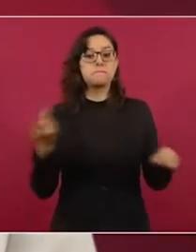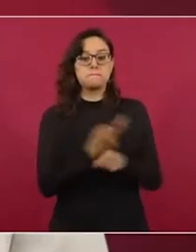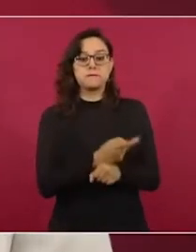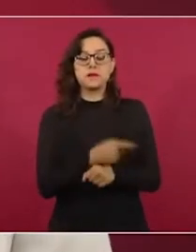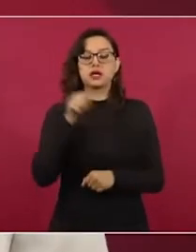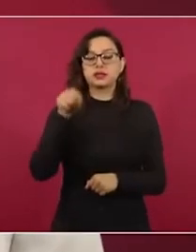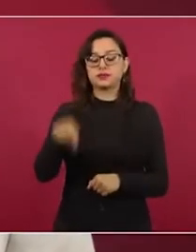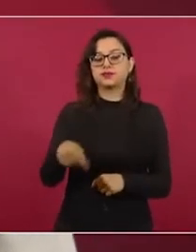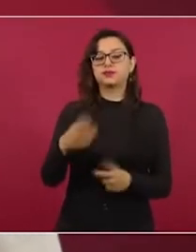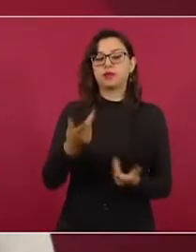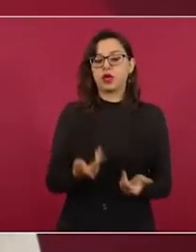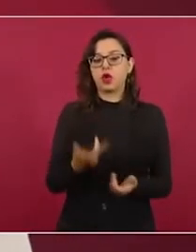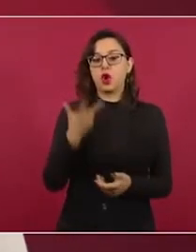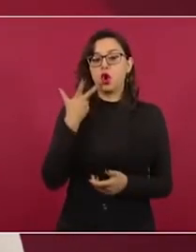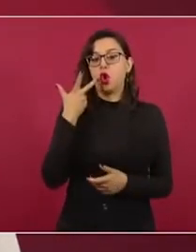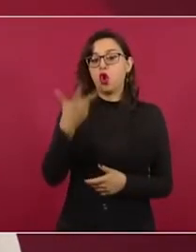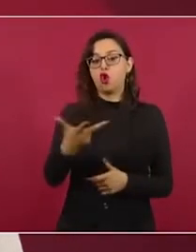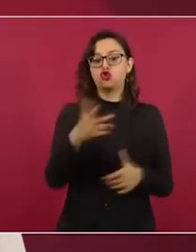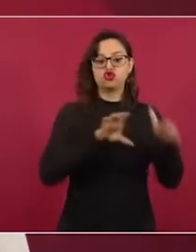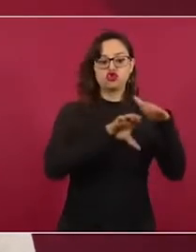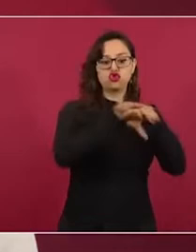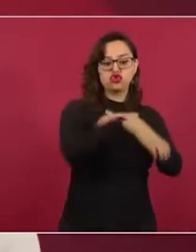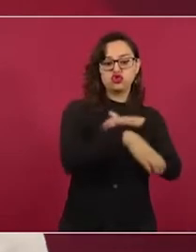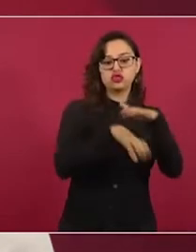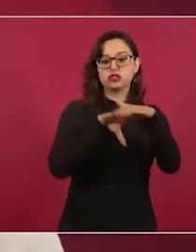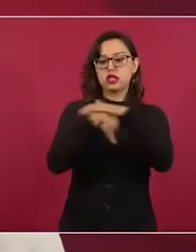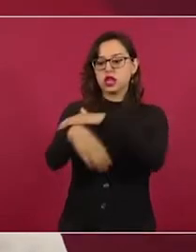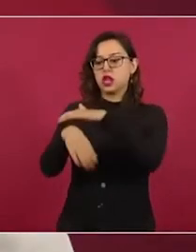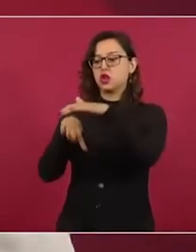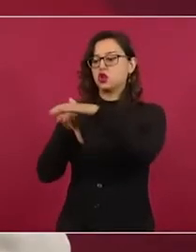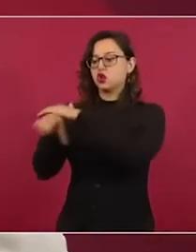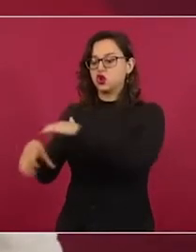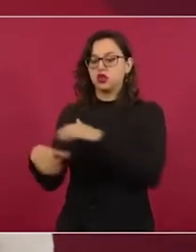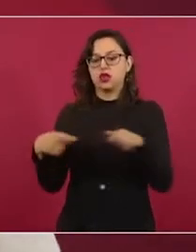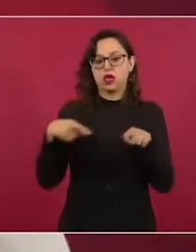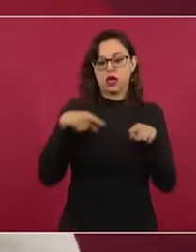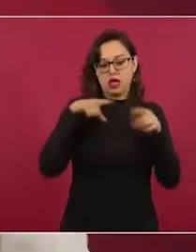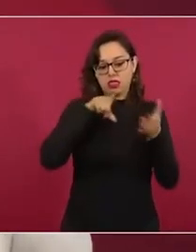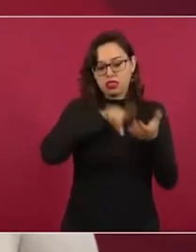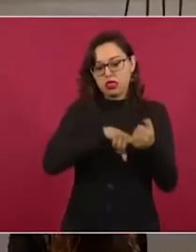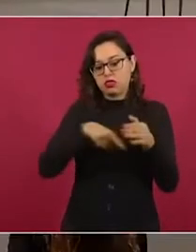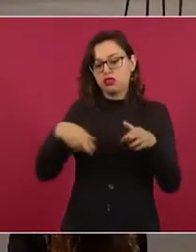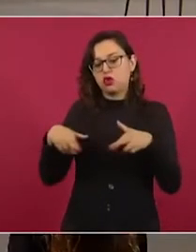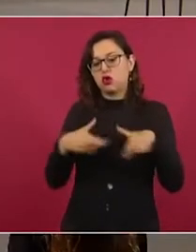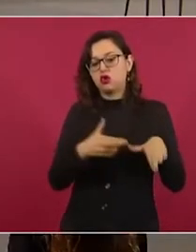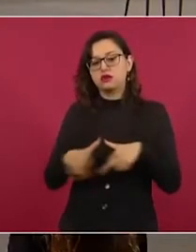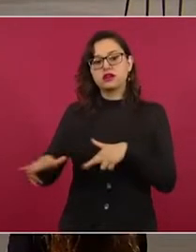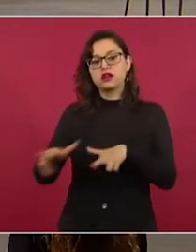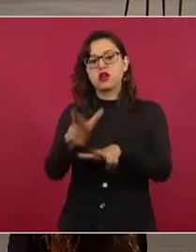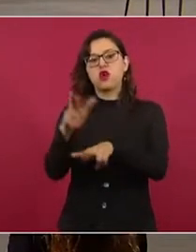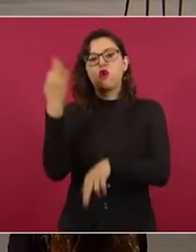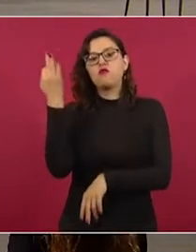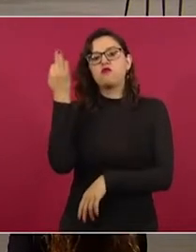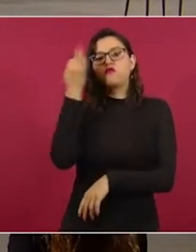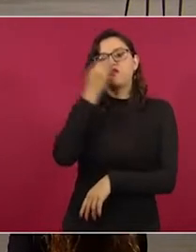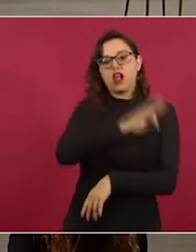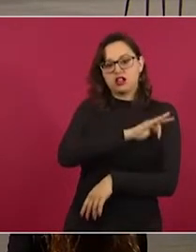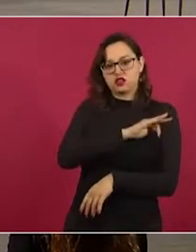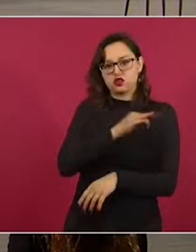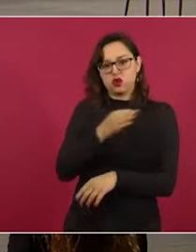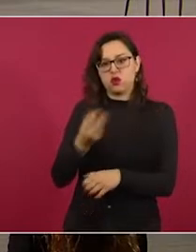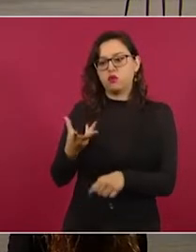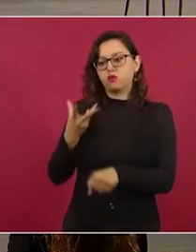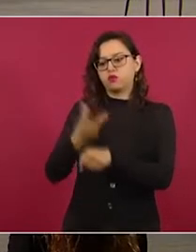un circuito de 8 cenotes que se recorre en varias horas a lo largo del canal artificial. Grupo Xcaret